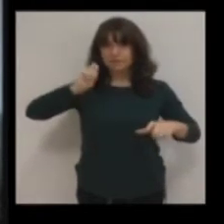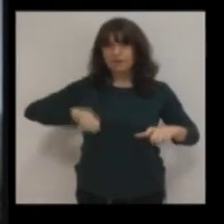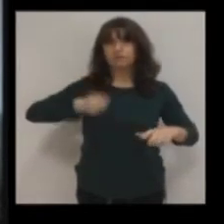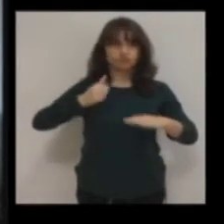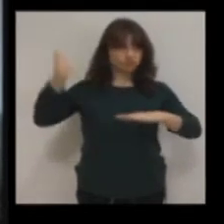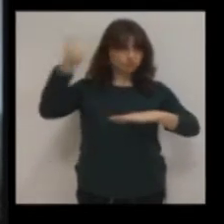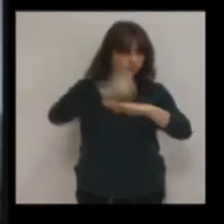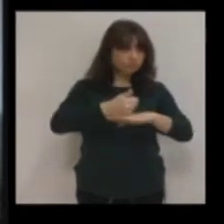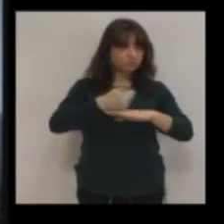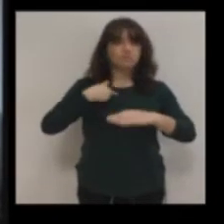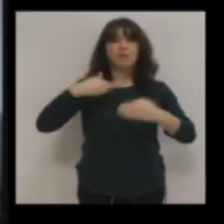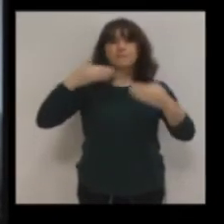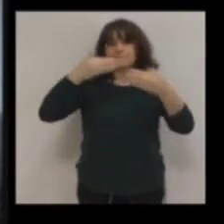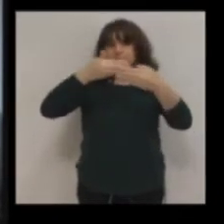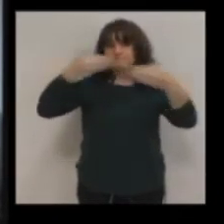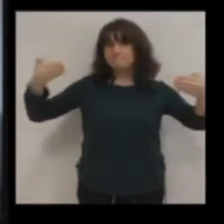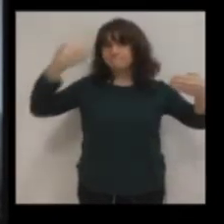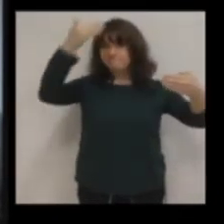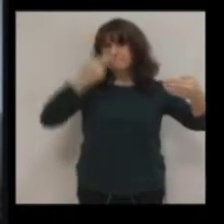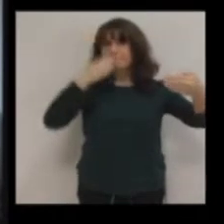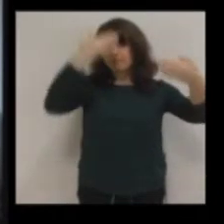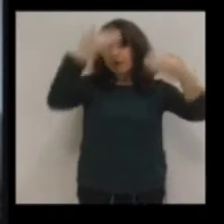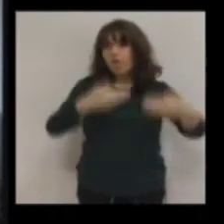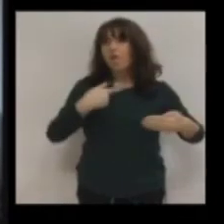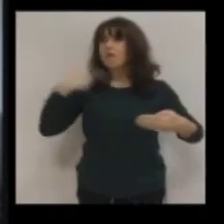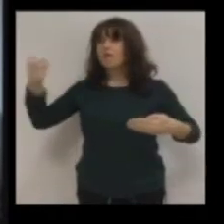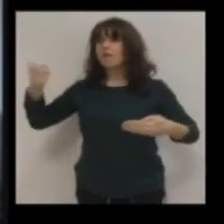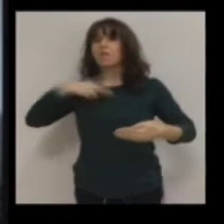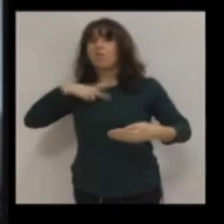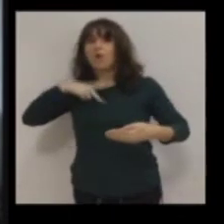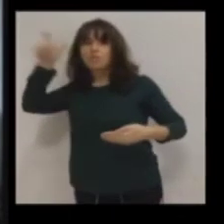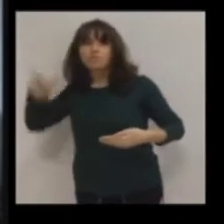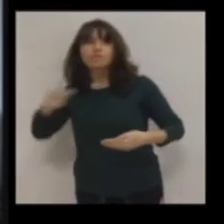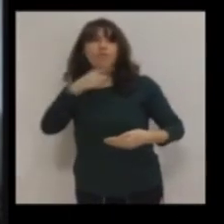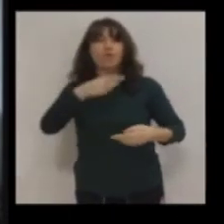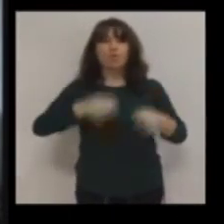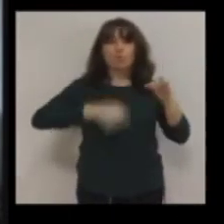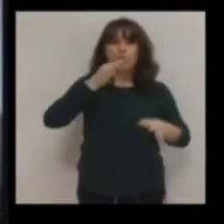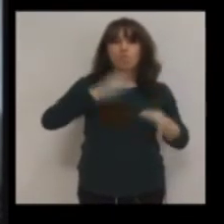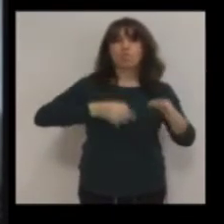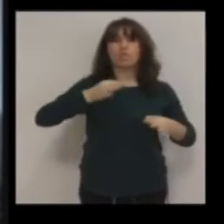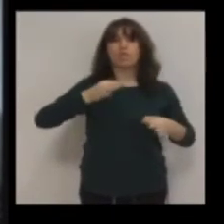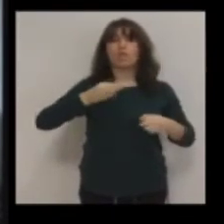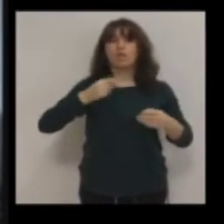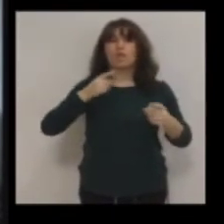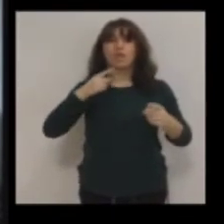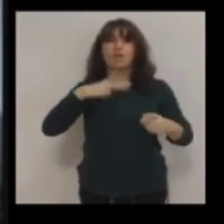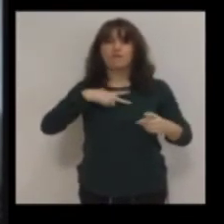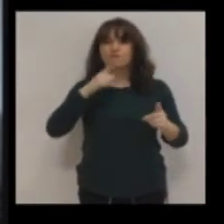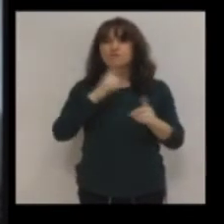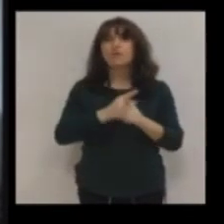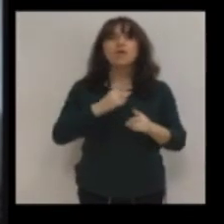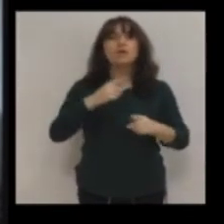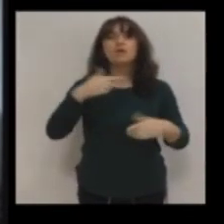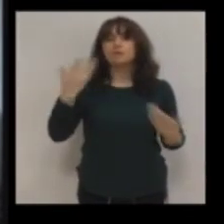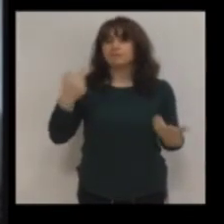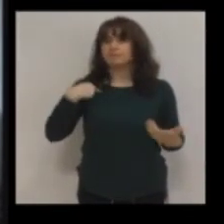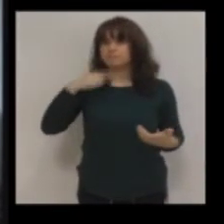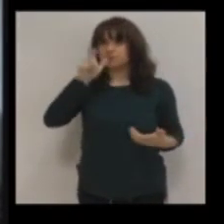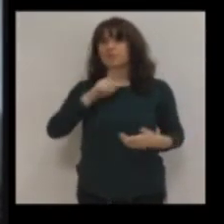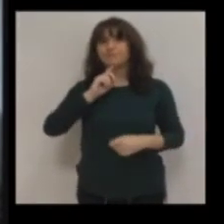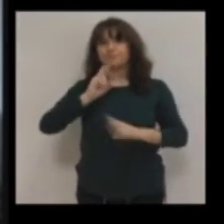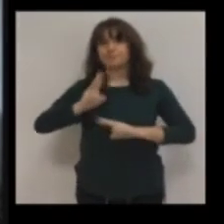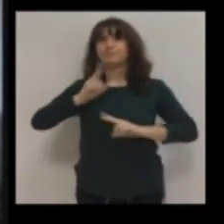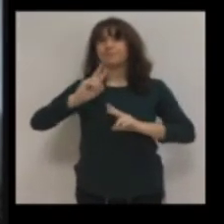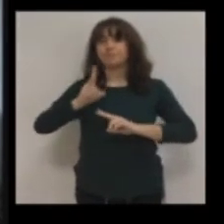una mampara, que ahí está el abogado, que aquí está el abogado, el juez y el fiscal, y con un psicólogo esta persona va contestando.